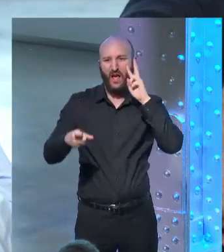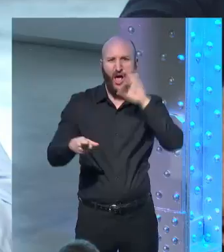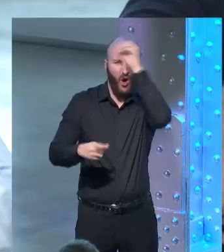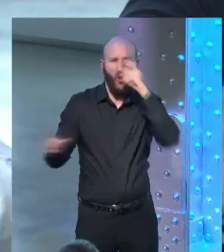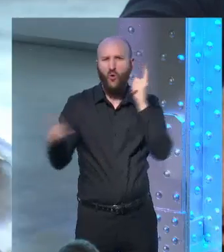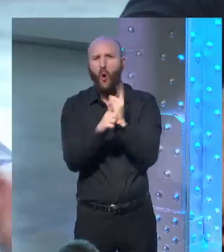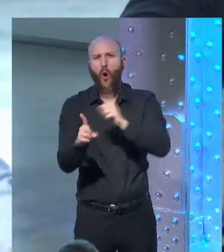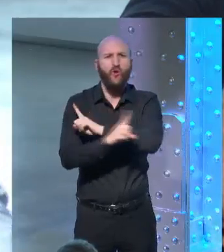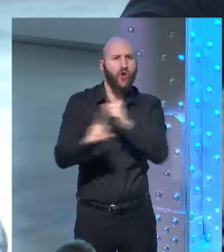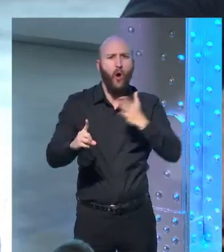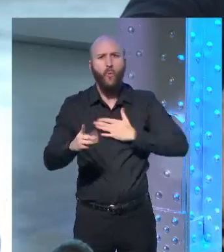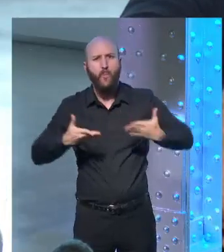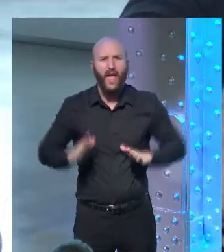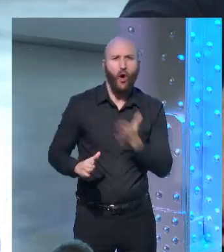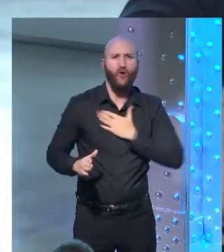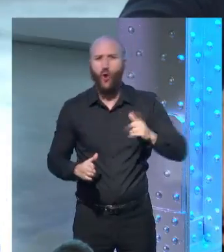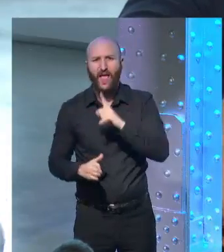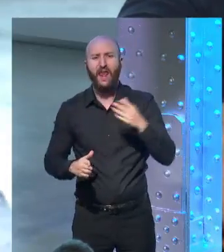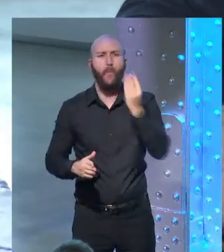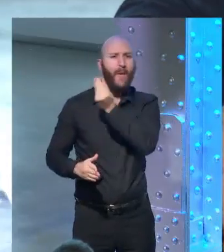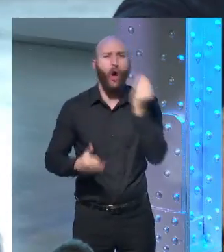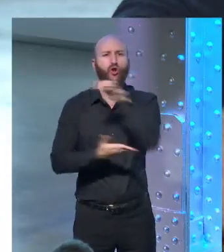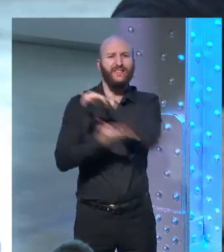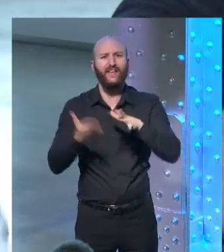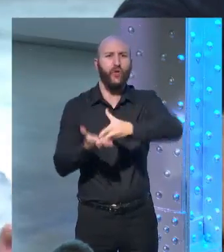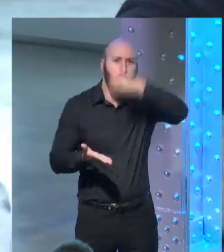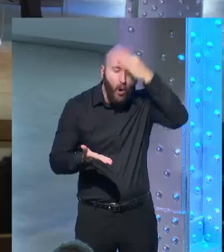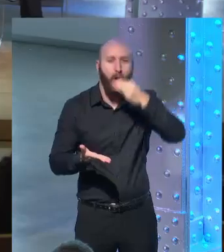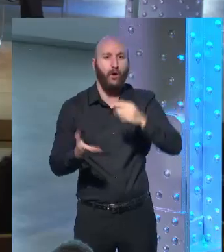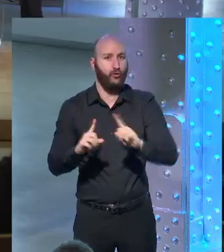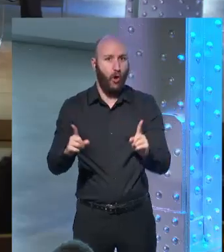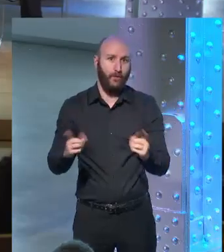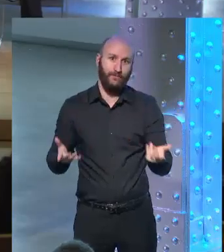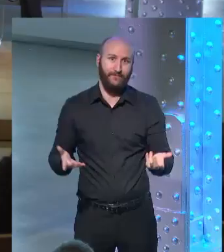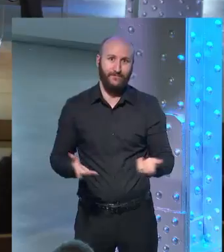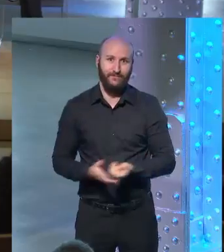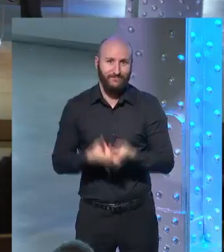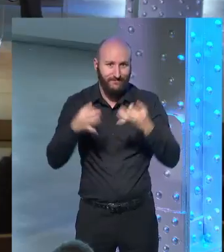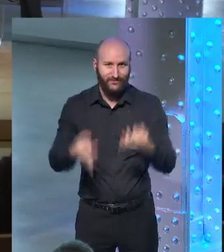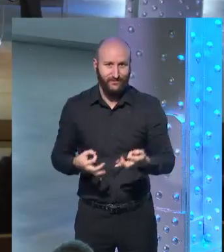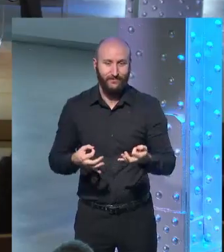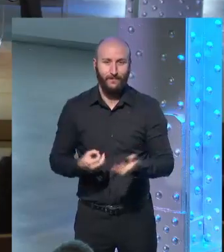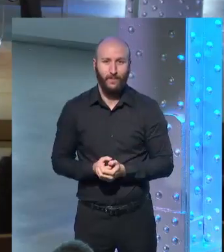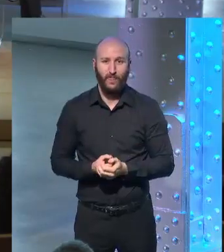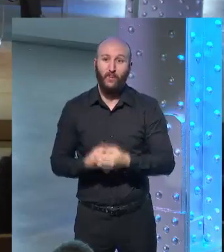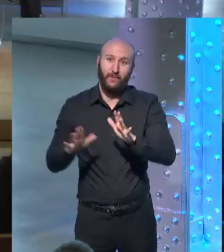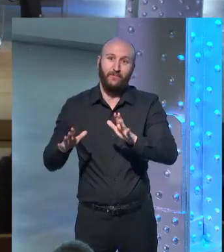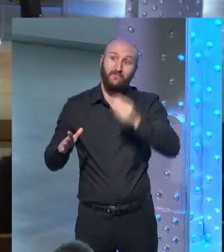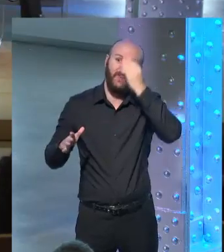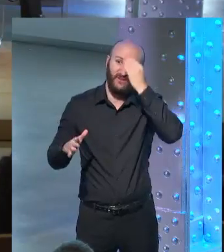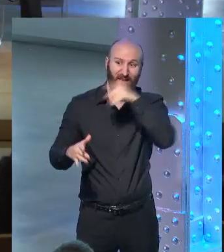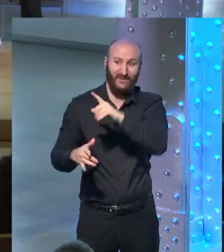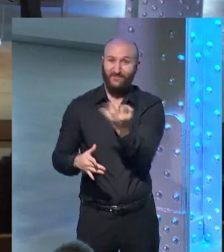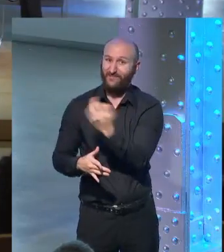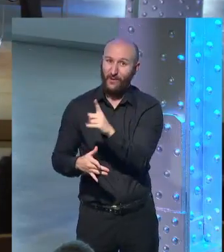quiero que aprenda memorizando un texto. Bueno, hay de todo. Claro. Bueno, no se me ocurre pero no debería ser así, ¿no? Es mucho